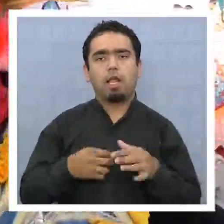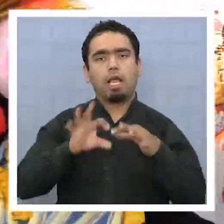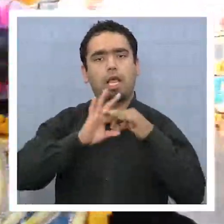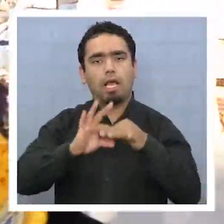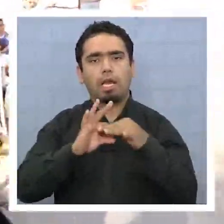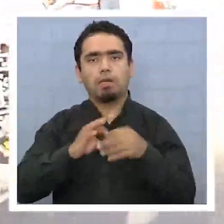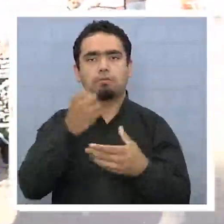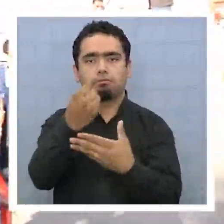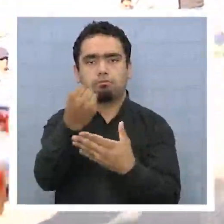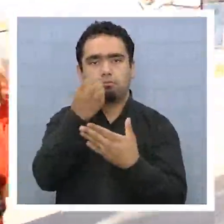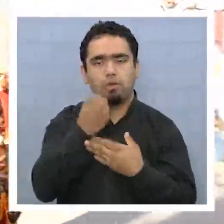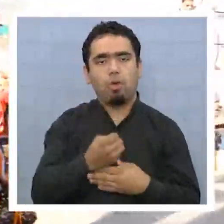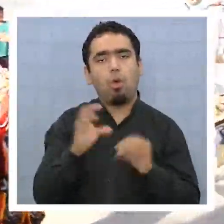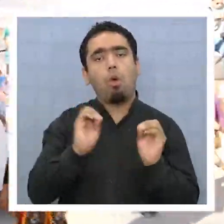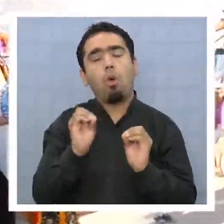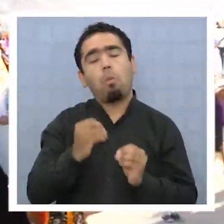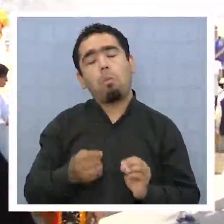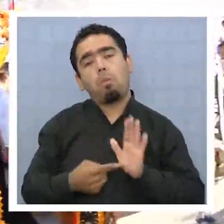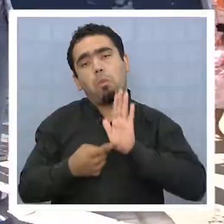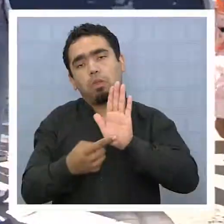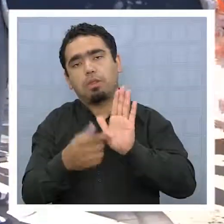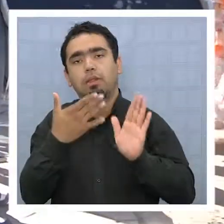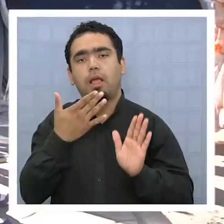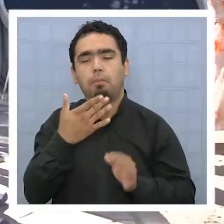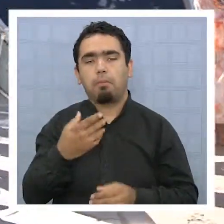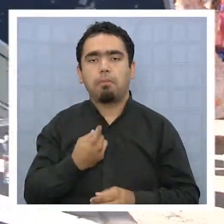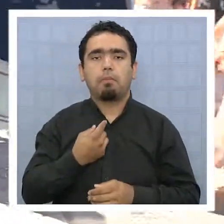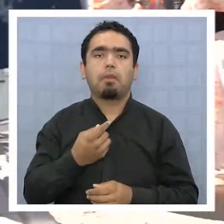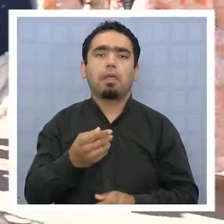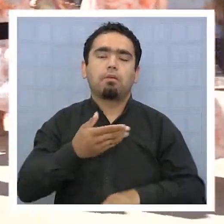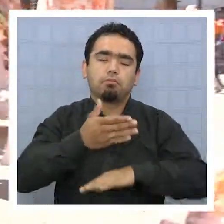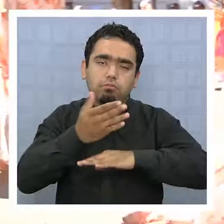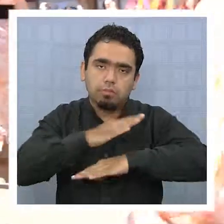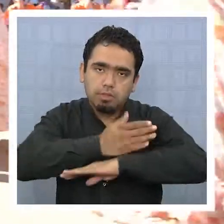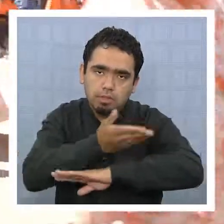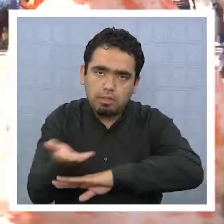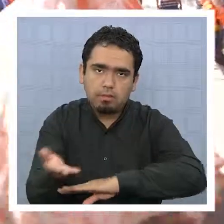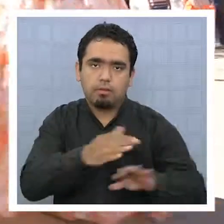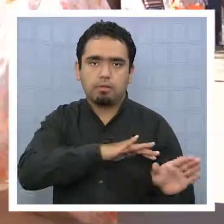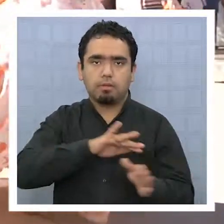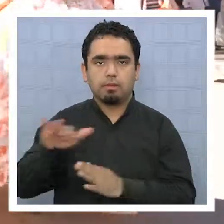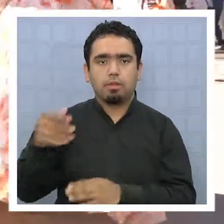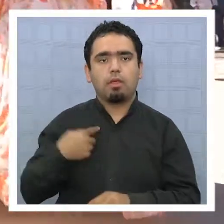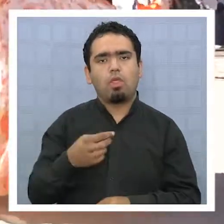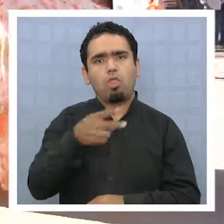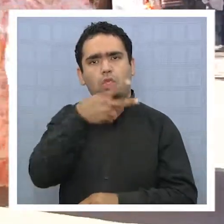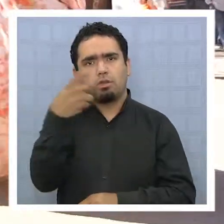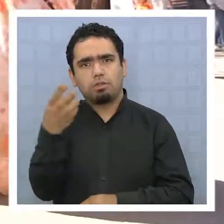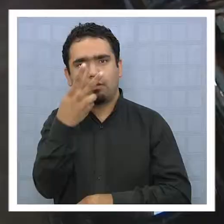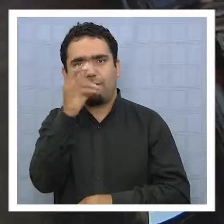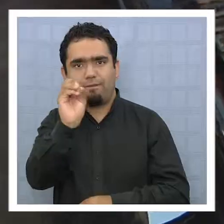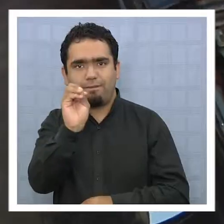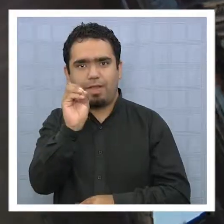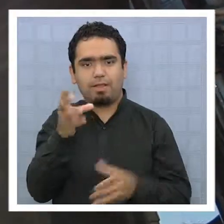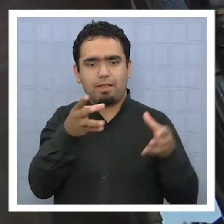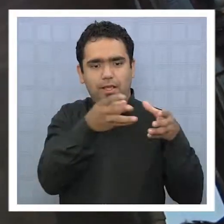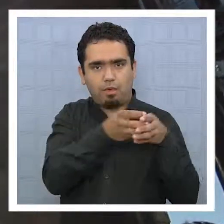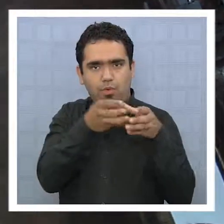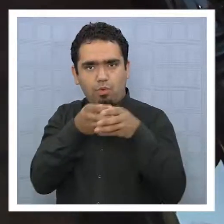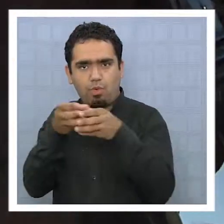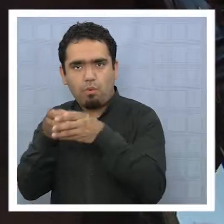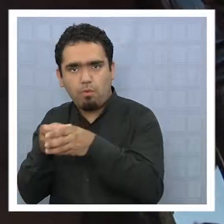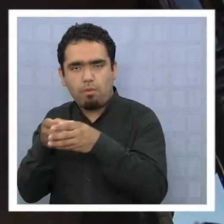concedidos o simplemente mostrar su devoción. Este año llegaron hasta el poblado más de 220